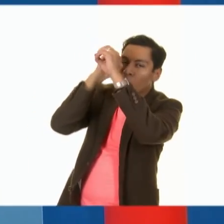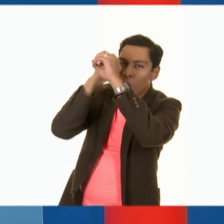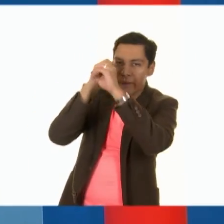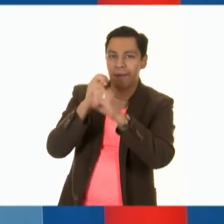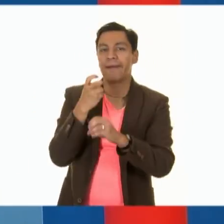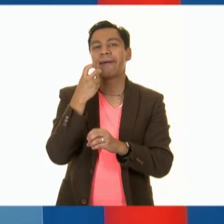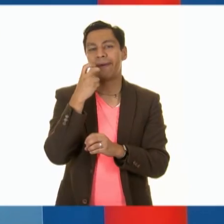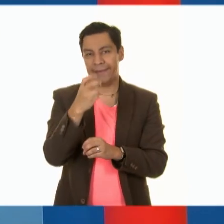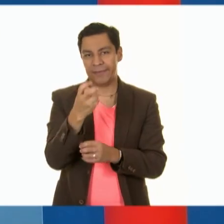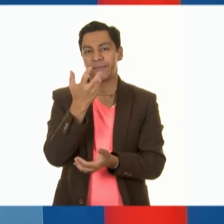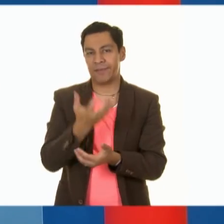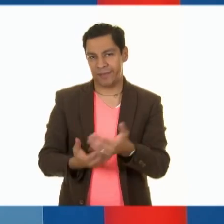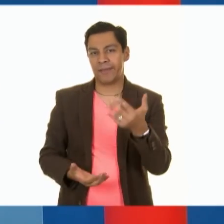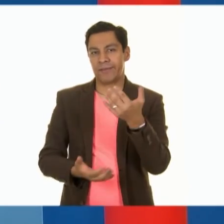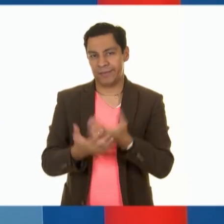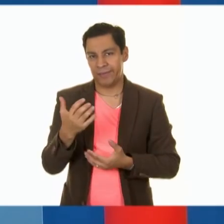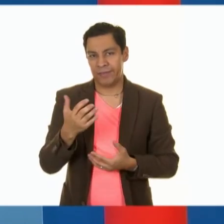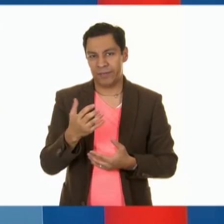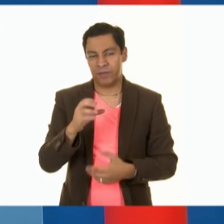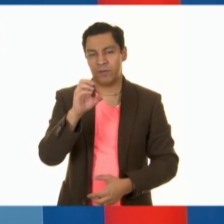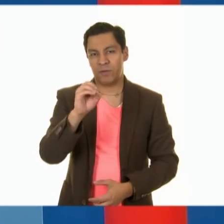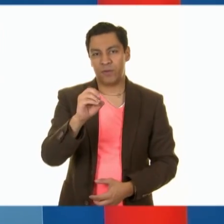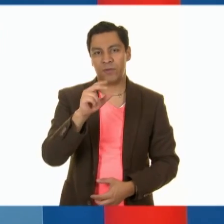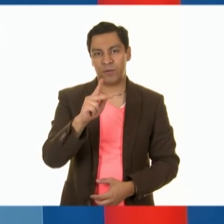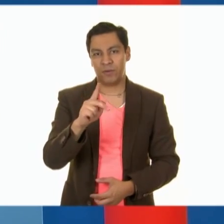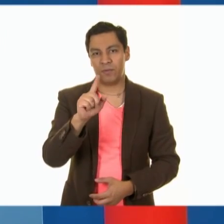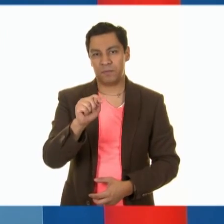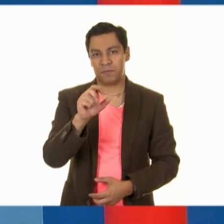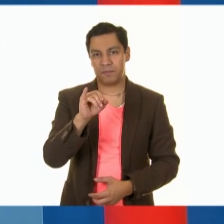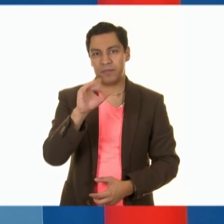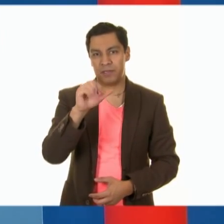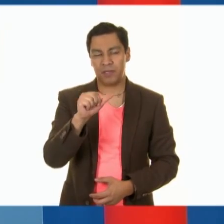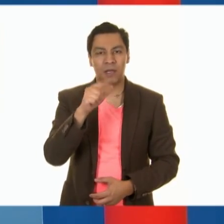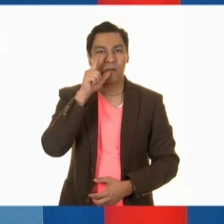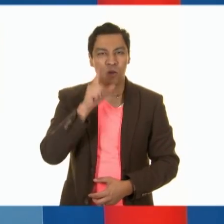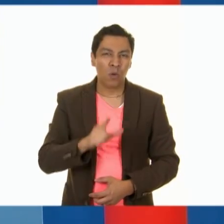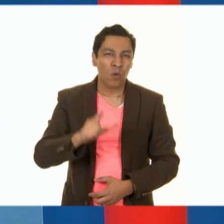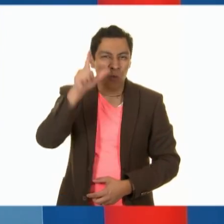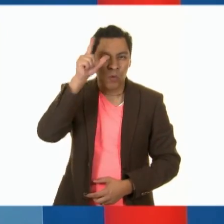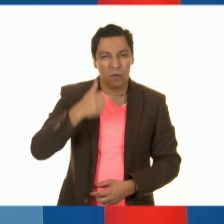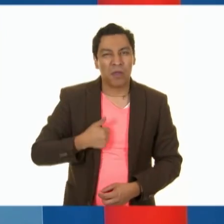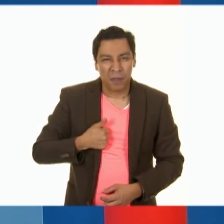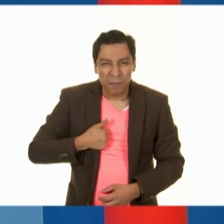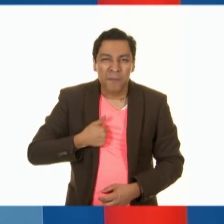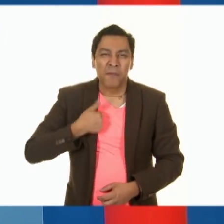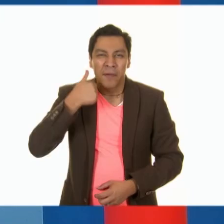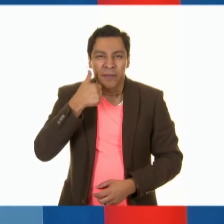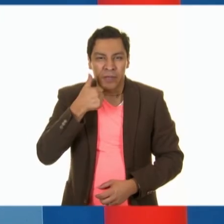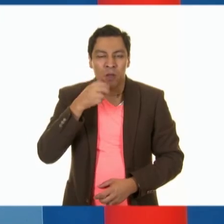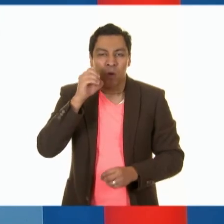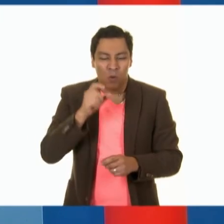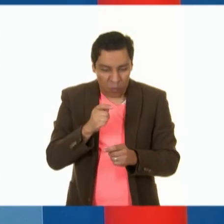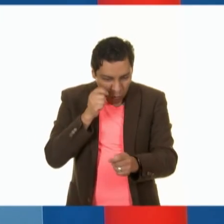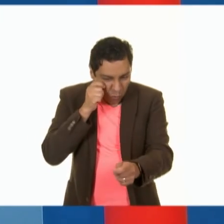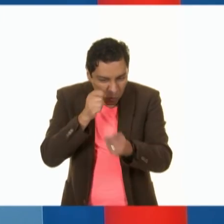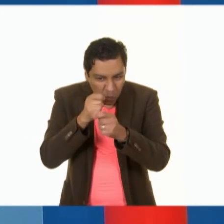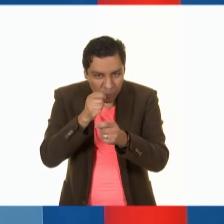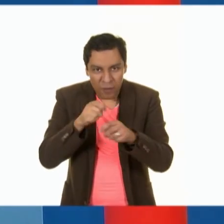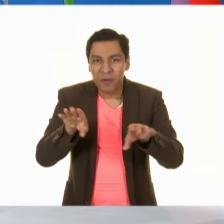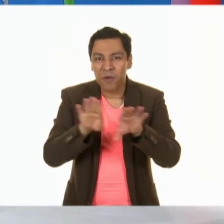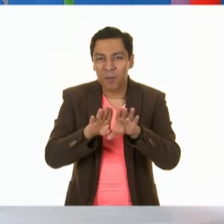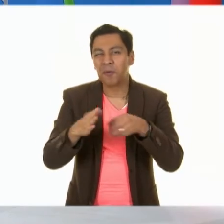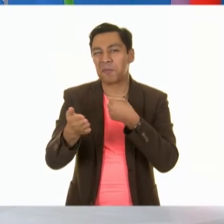refracción son fenómenos que nos ayudarán a estudiar cómo funcionan los espejos y las lentes, pero eso será en otra